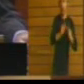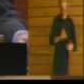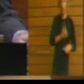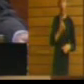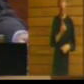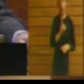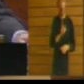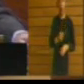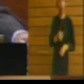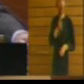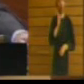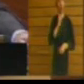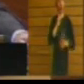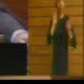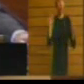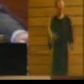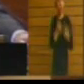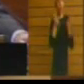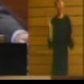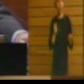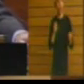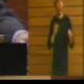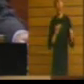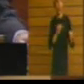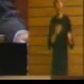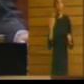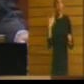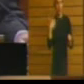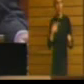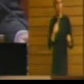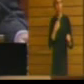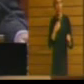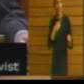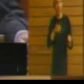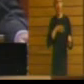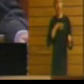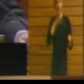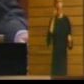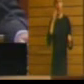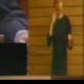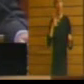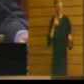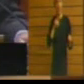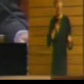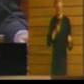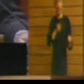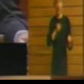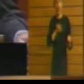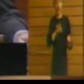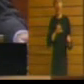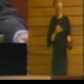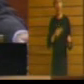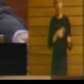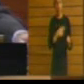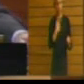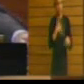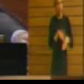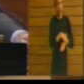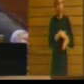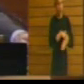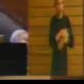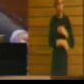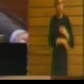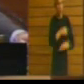no solamente en la publicidad o en la propaganda que decía anteriormente la señora Chivite achacándola a este Gobierno, sino